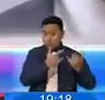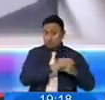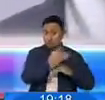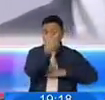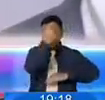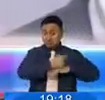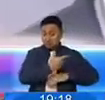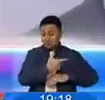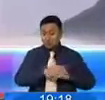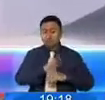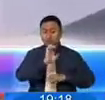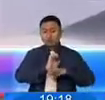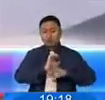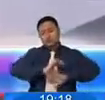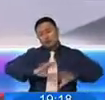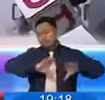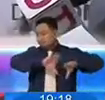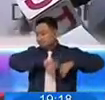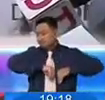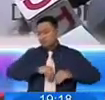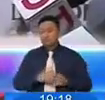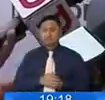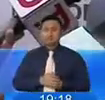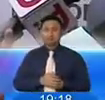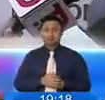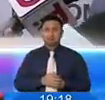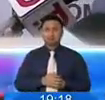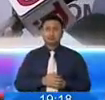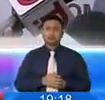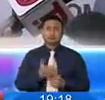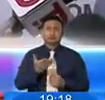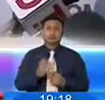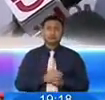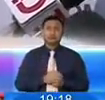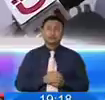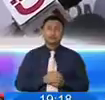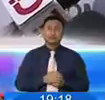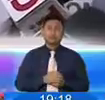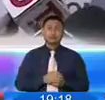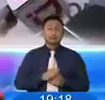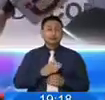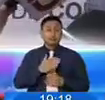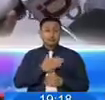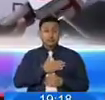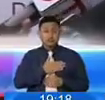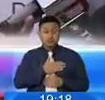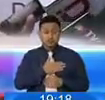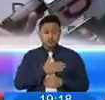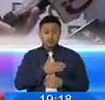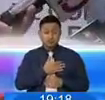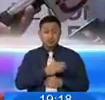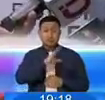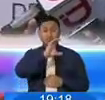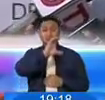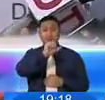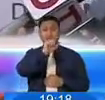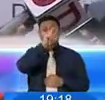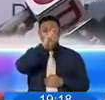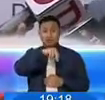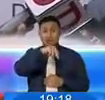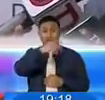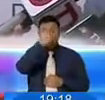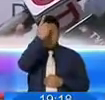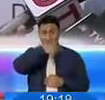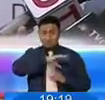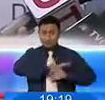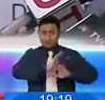aseguró, el país deberá acogerse al mismo. Si nosotros no tomamos a consideración un veredicto de la CAN, el día de mañana puede